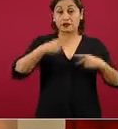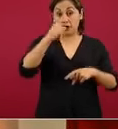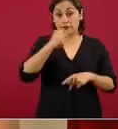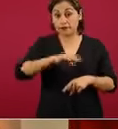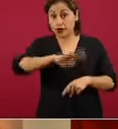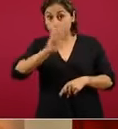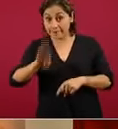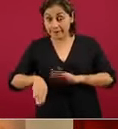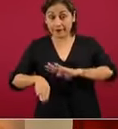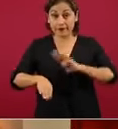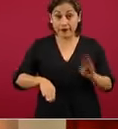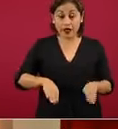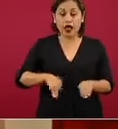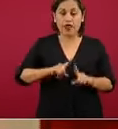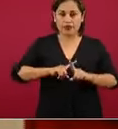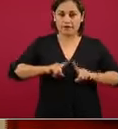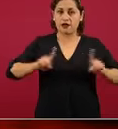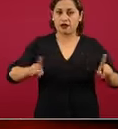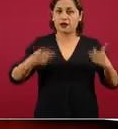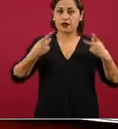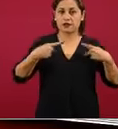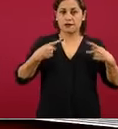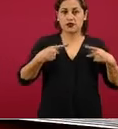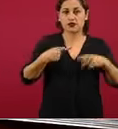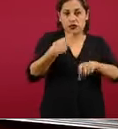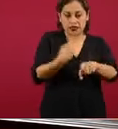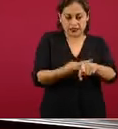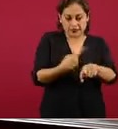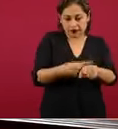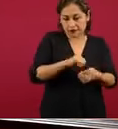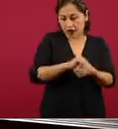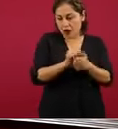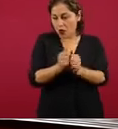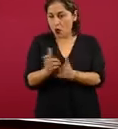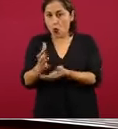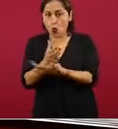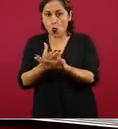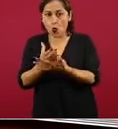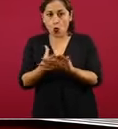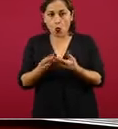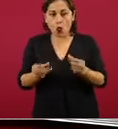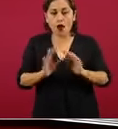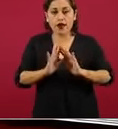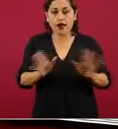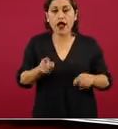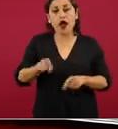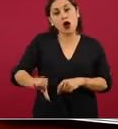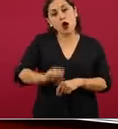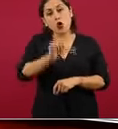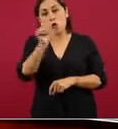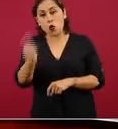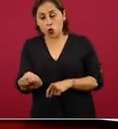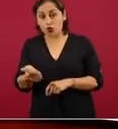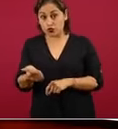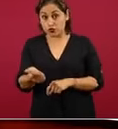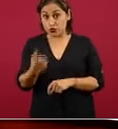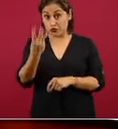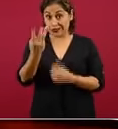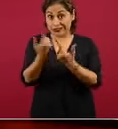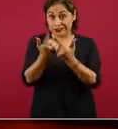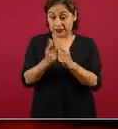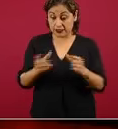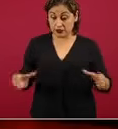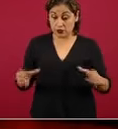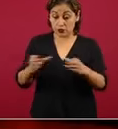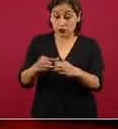de los casos vivos o de los que sobrevivieron, tenemos también un tercer componente de confirmación, que es la